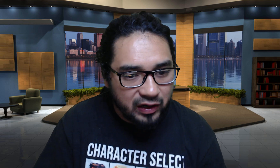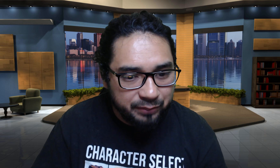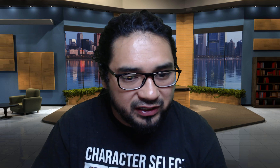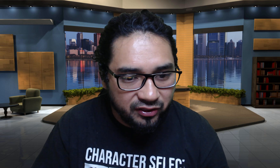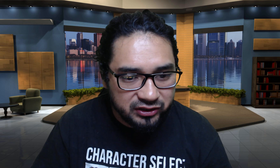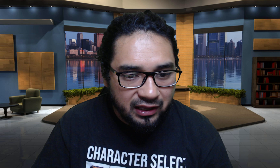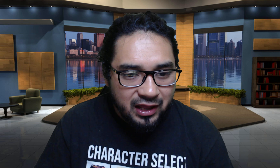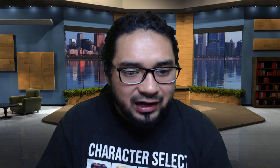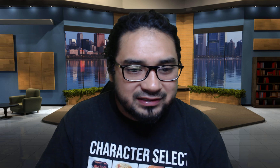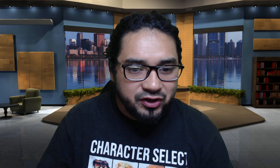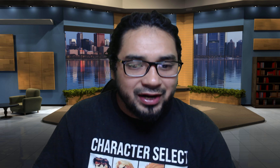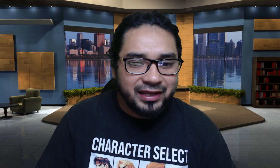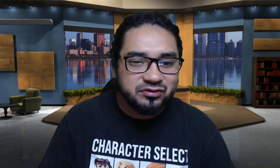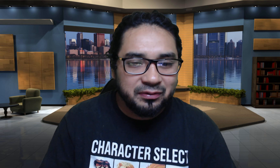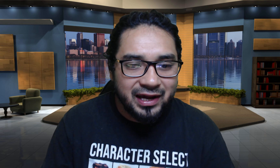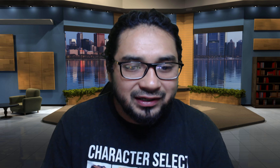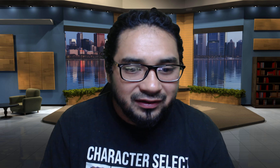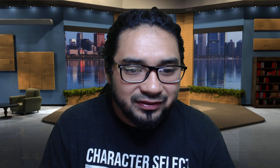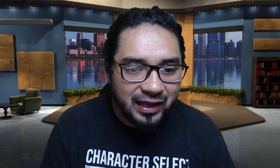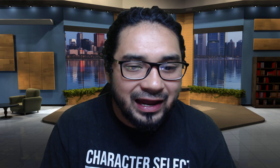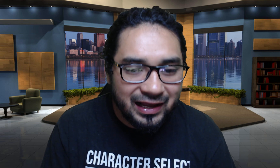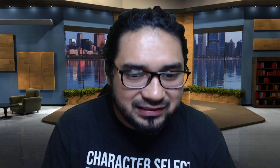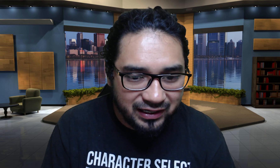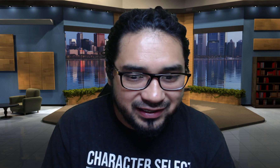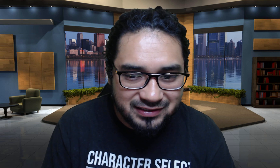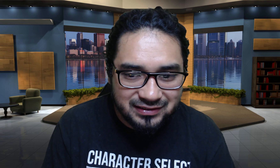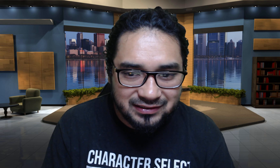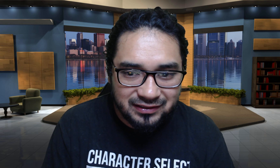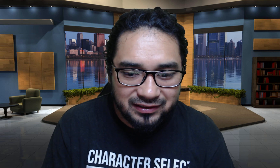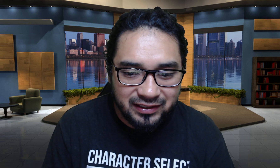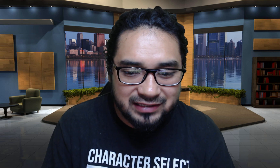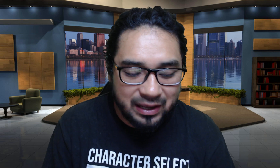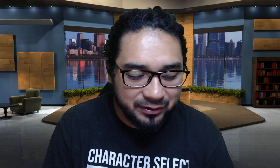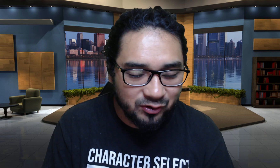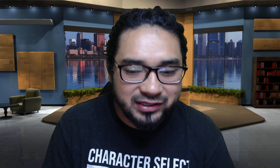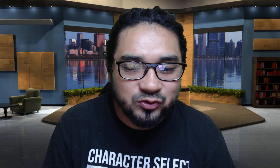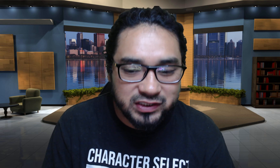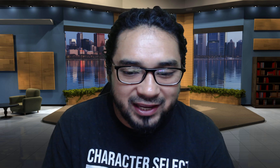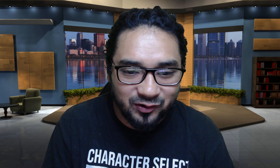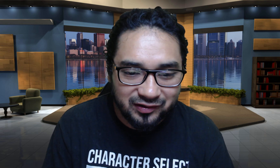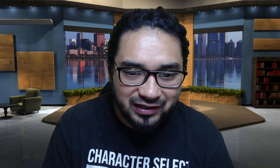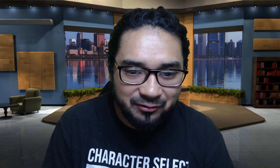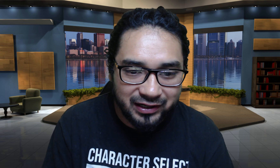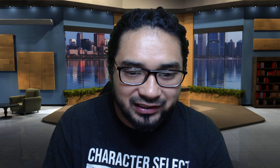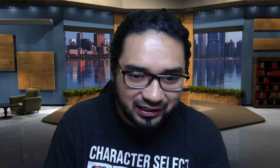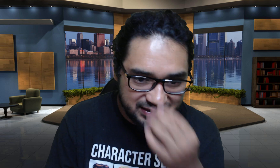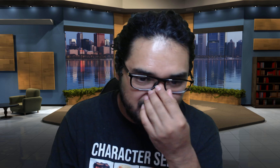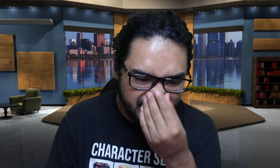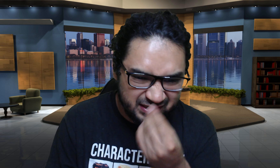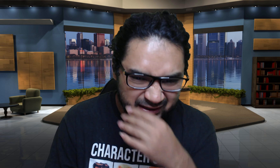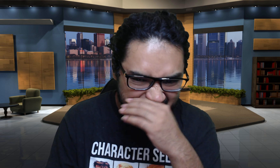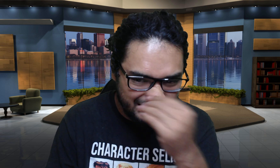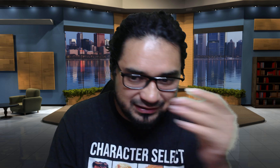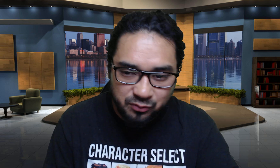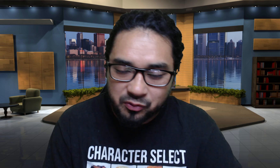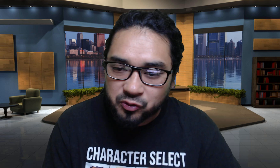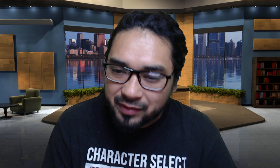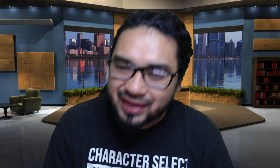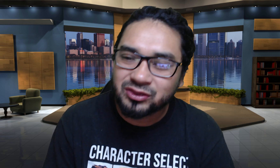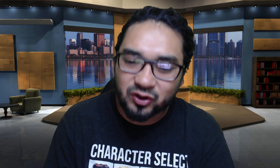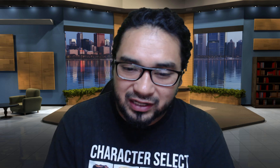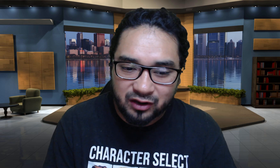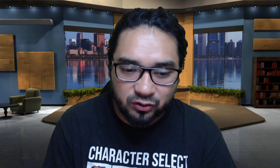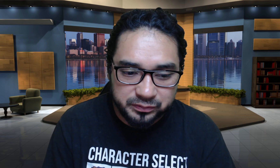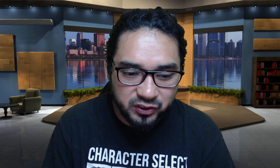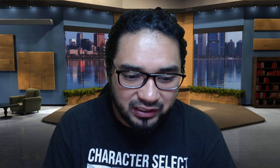que le aventó la pedradota la señora quiso hablar de la casa gris ya sabe no es su sello hablar de la casa gris dice que es el